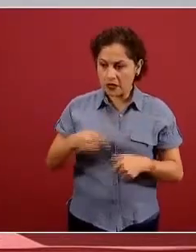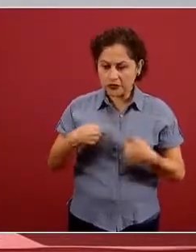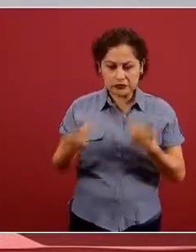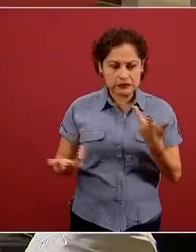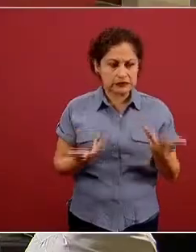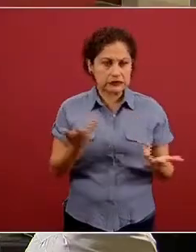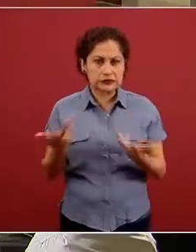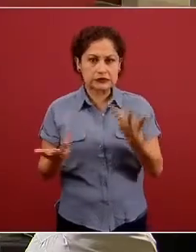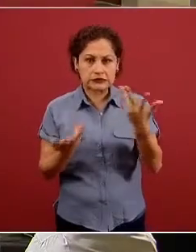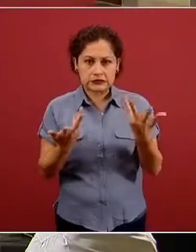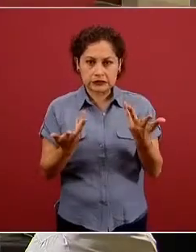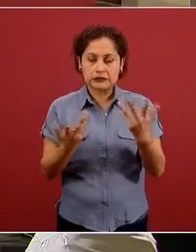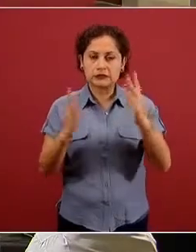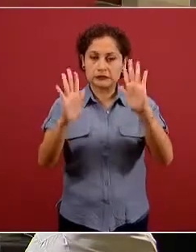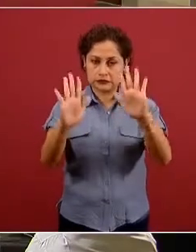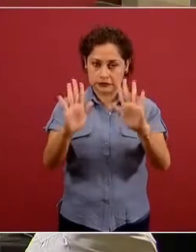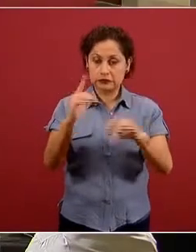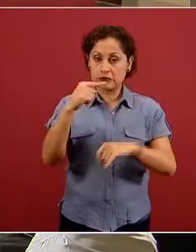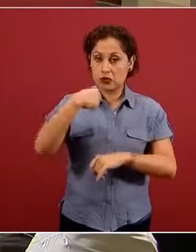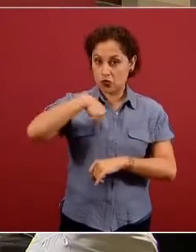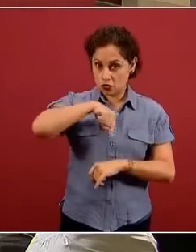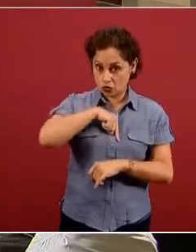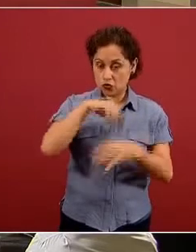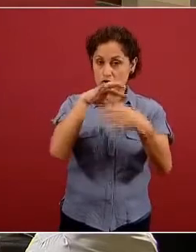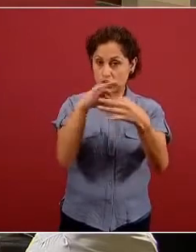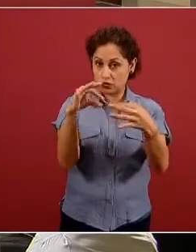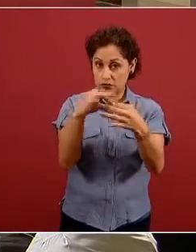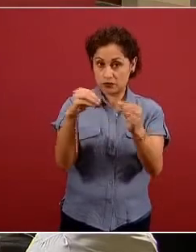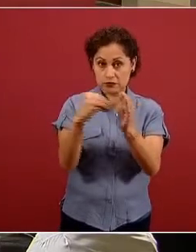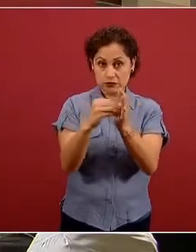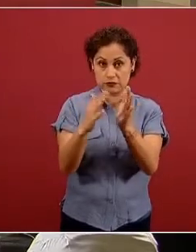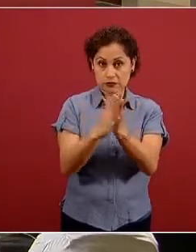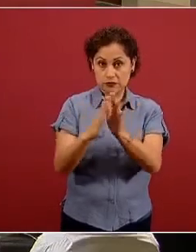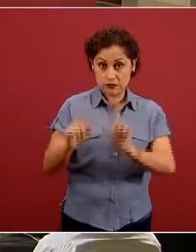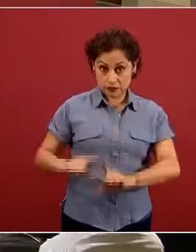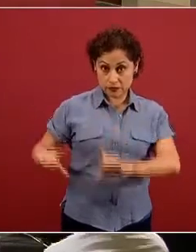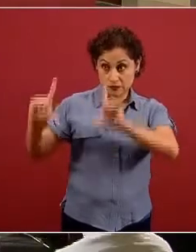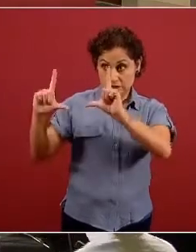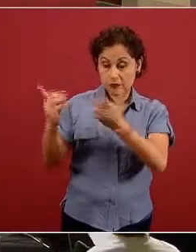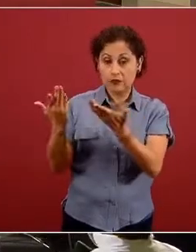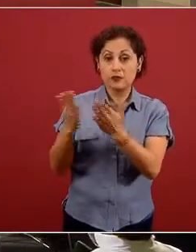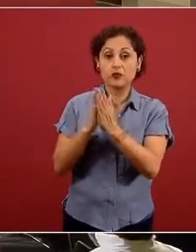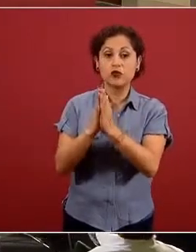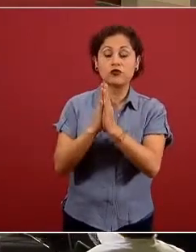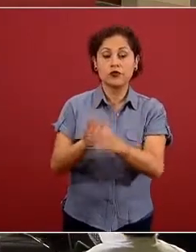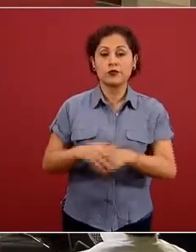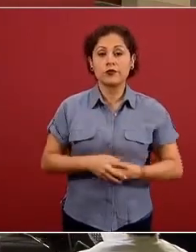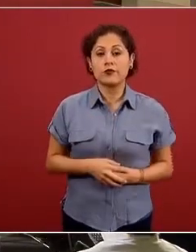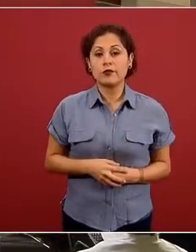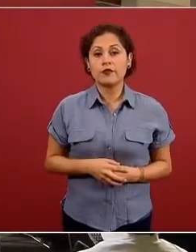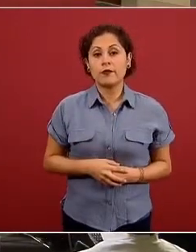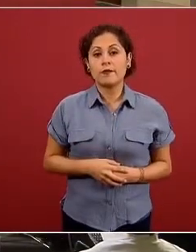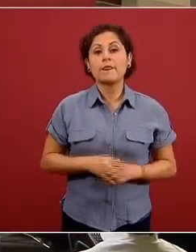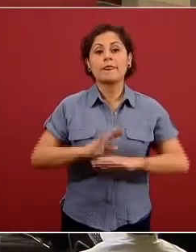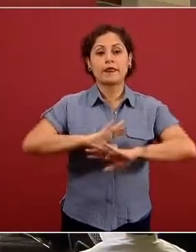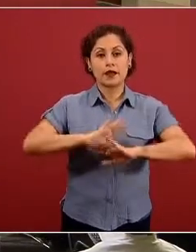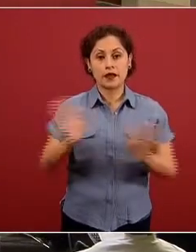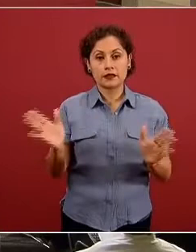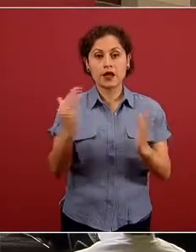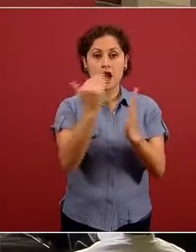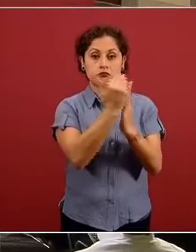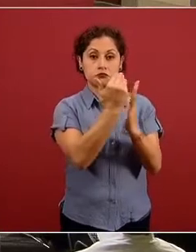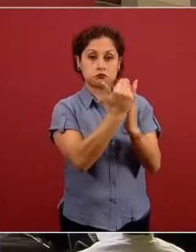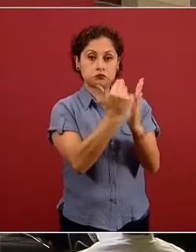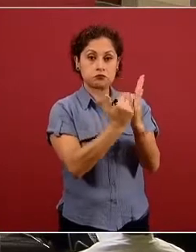ha desarrollado, si me puede pasar la primera diapositiva, se tiene una actualización de los lineamientos para